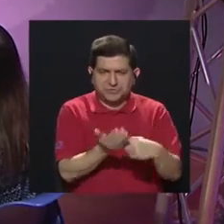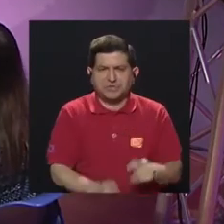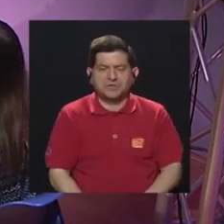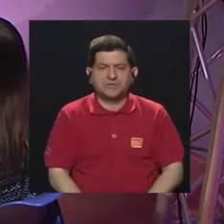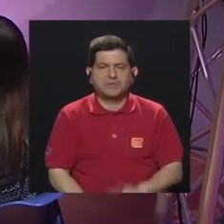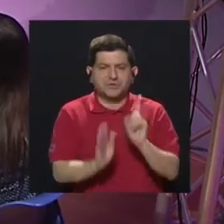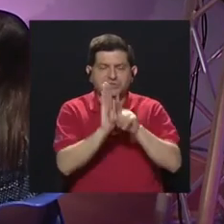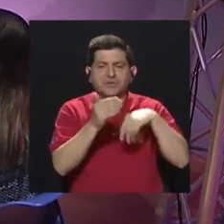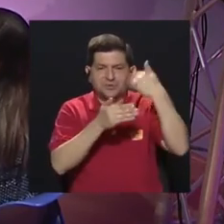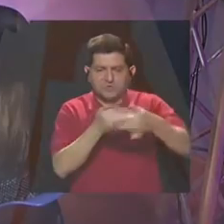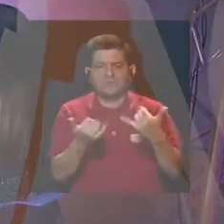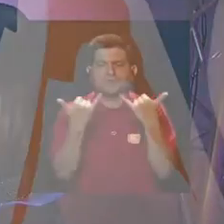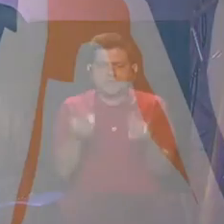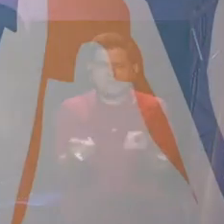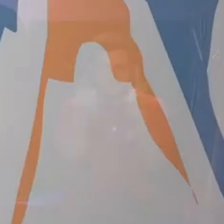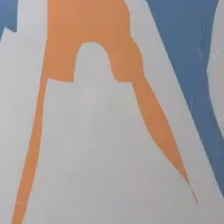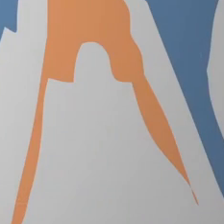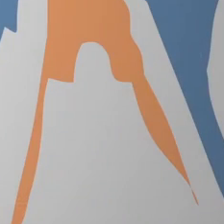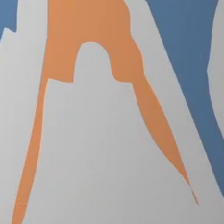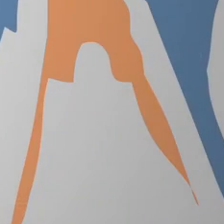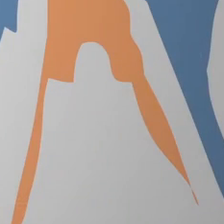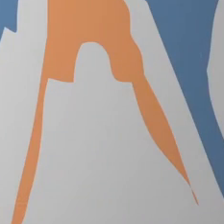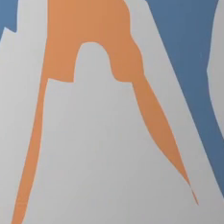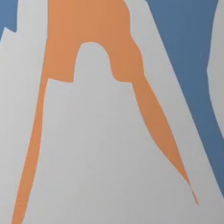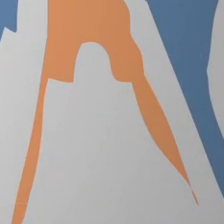unos segundos sentamos con ustedes